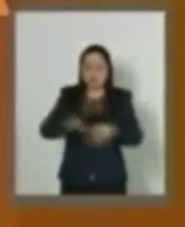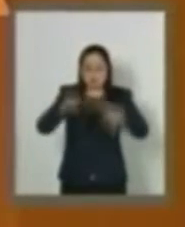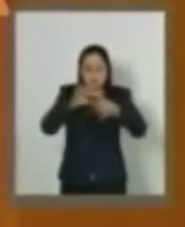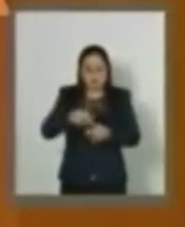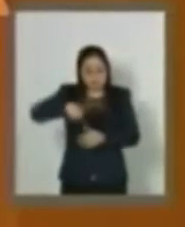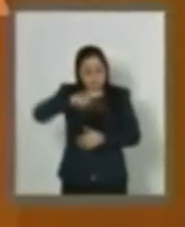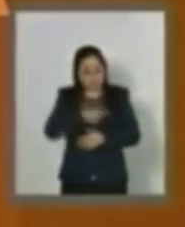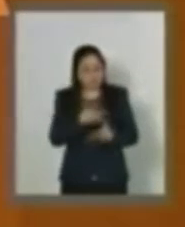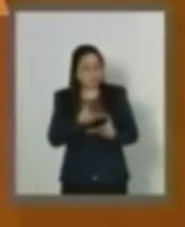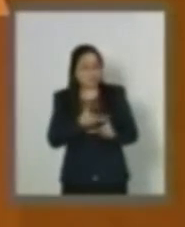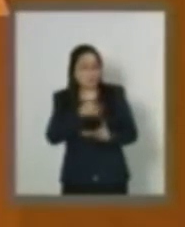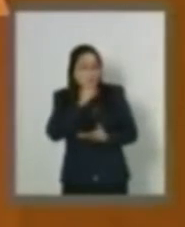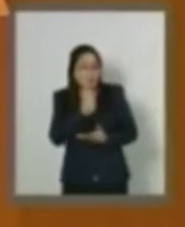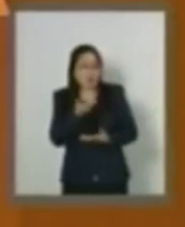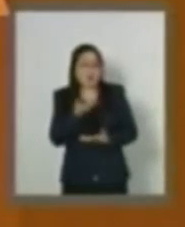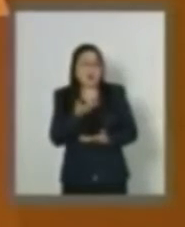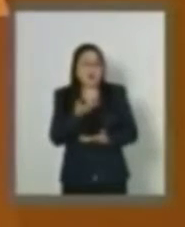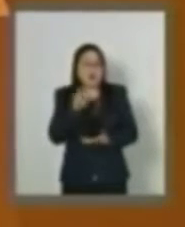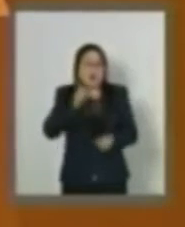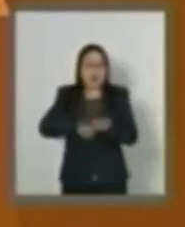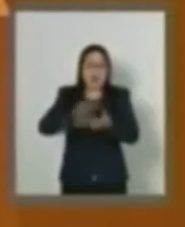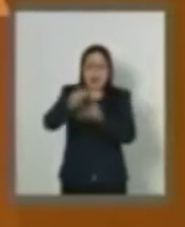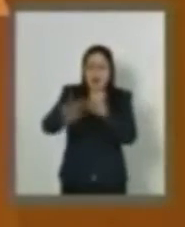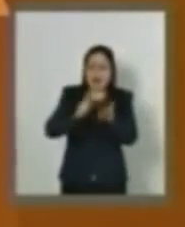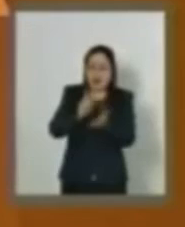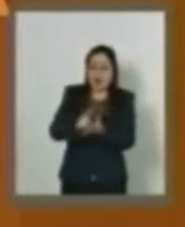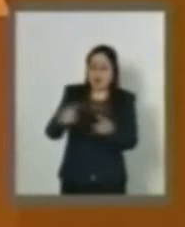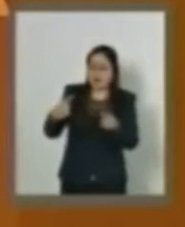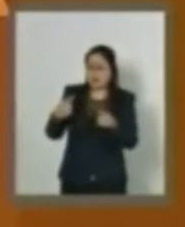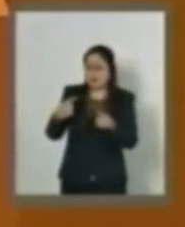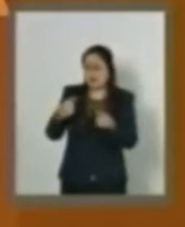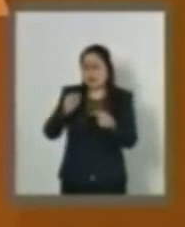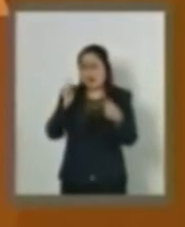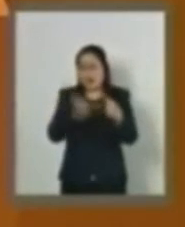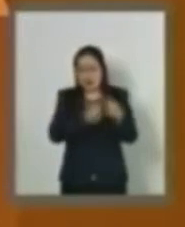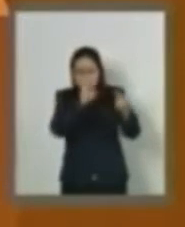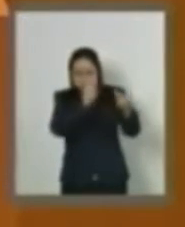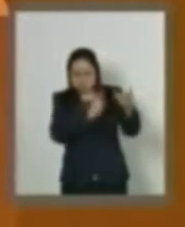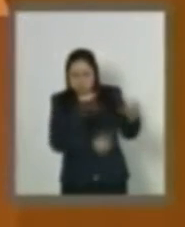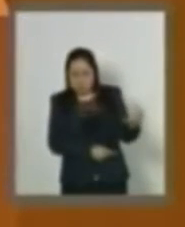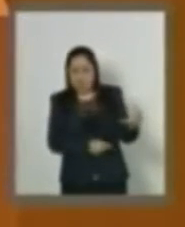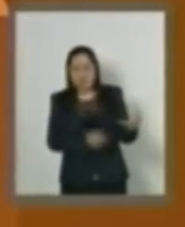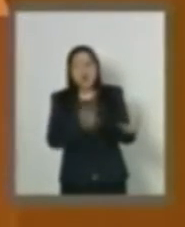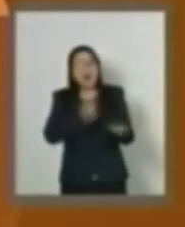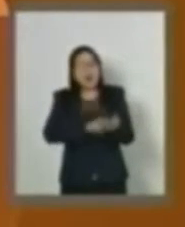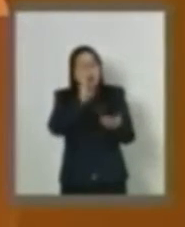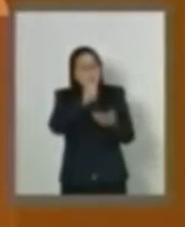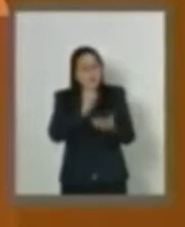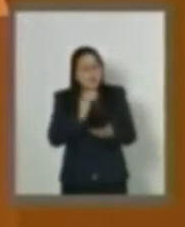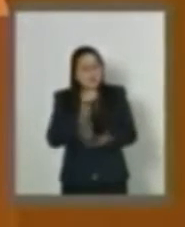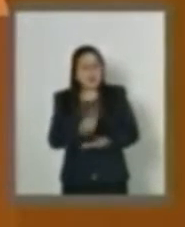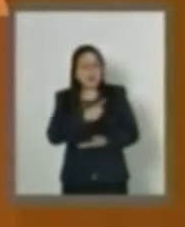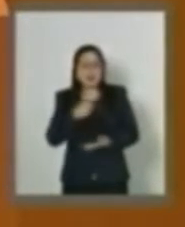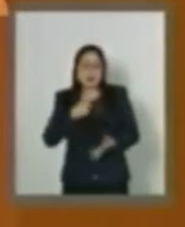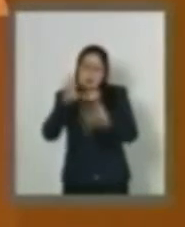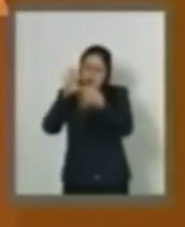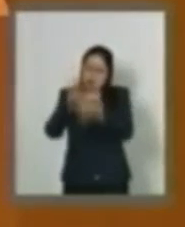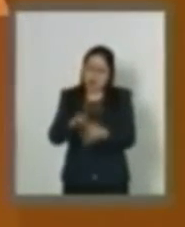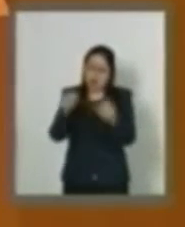integrantes de Acción Nacional, pues se han manifestado y han condenado que a pesar de estos llamados, tanto de organizaciones nacionales como